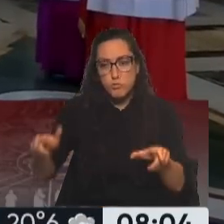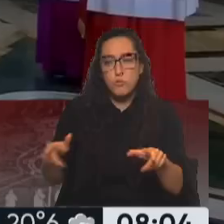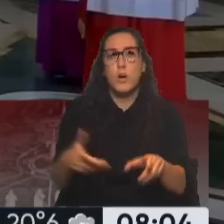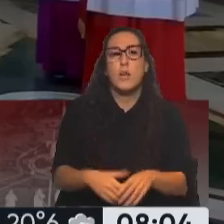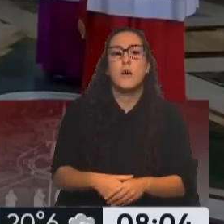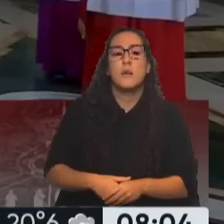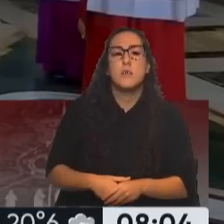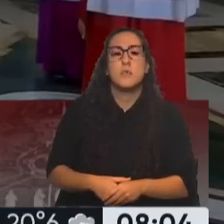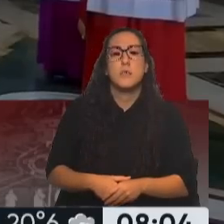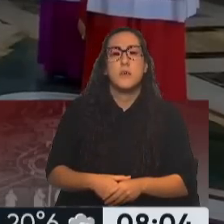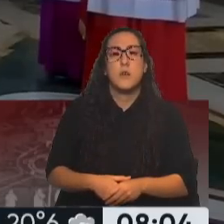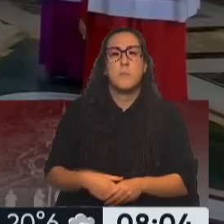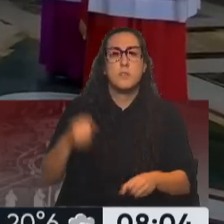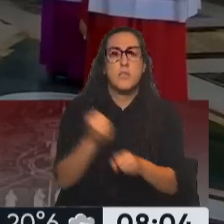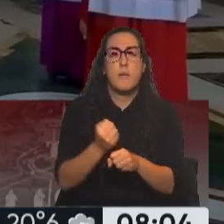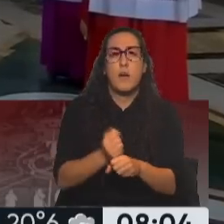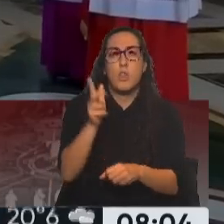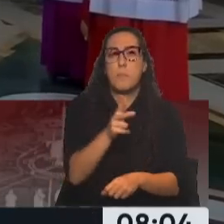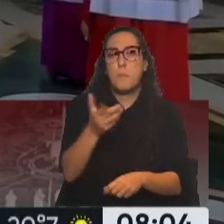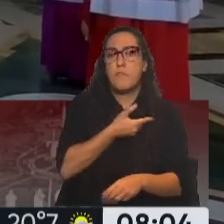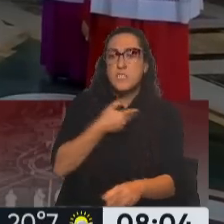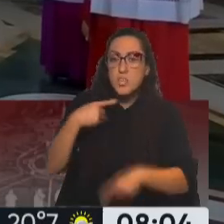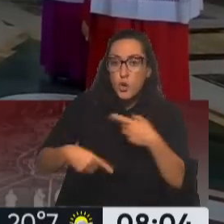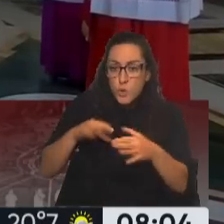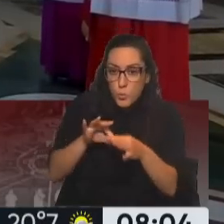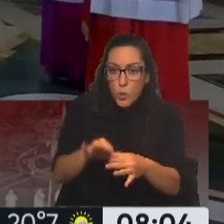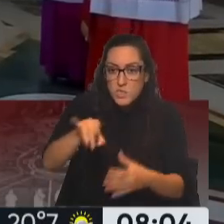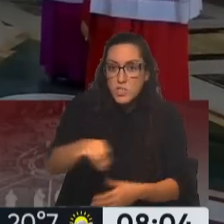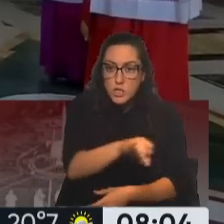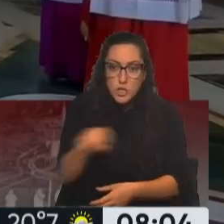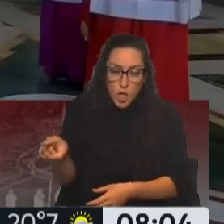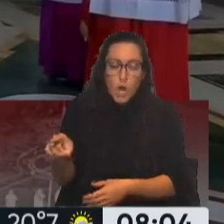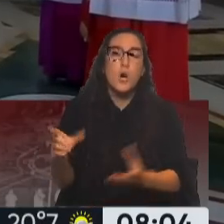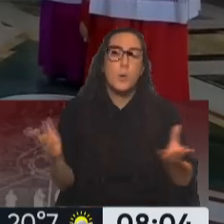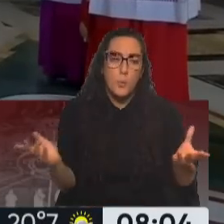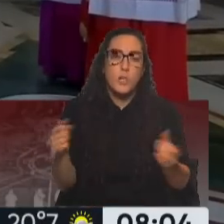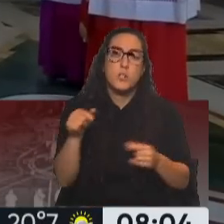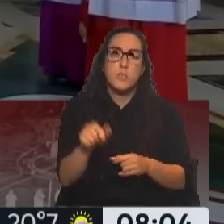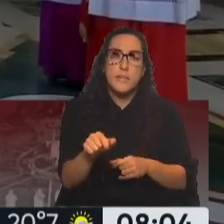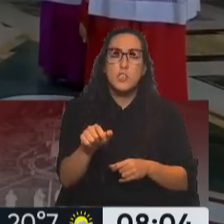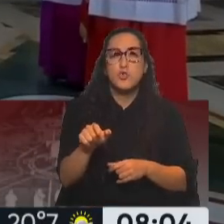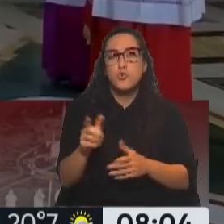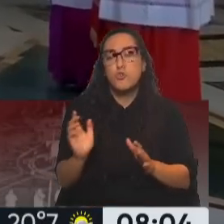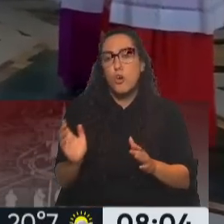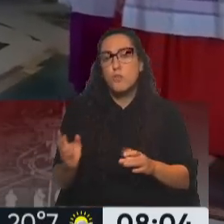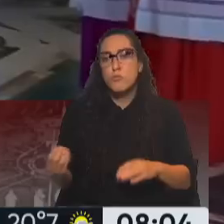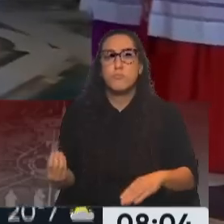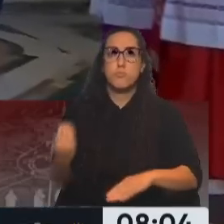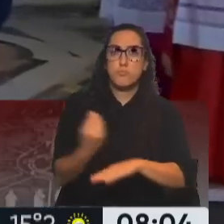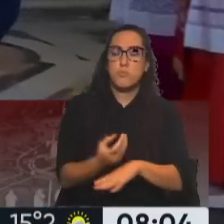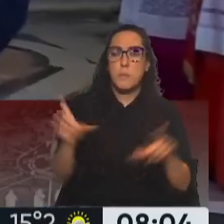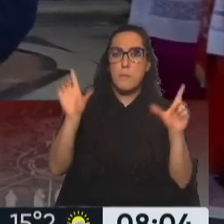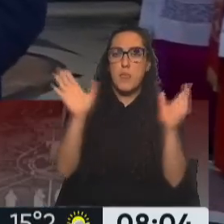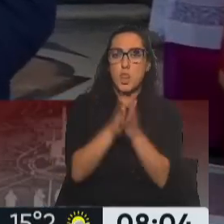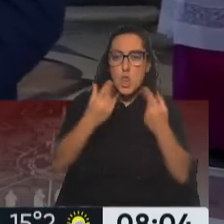con la línea del Papa Francisco. Ahí es donde entra justamente esta figura que recobró tanta importancia mediática,